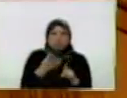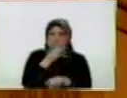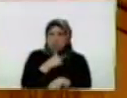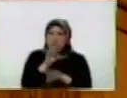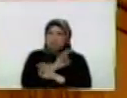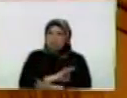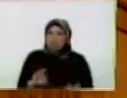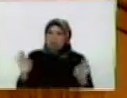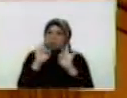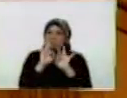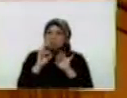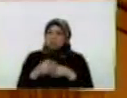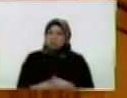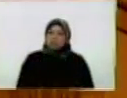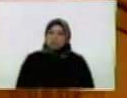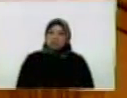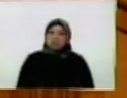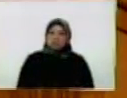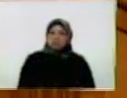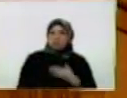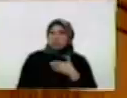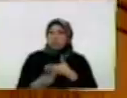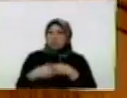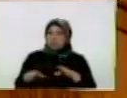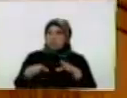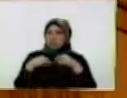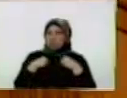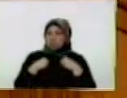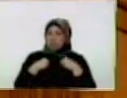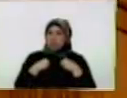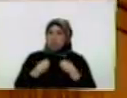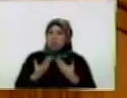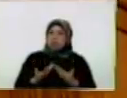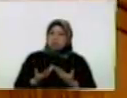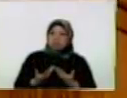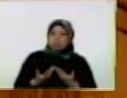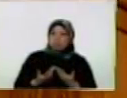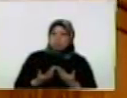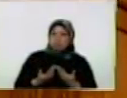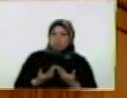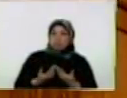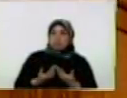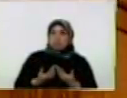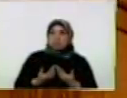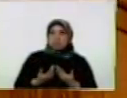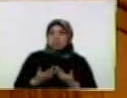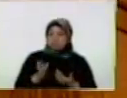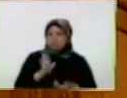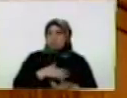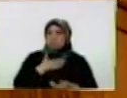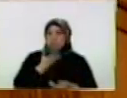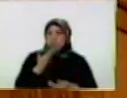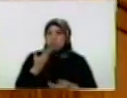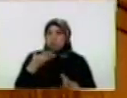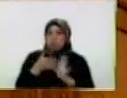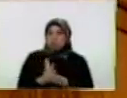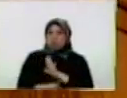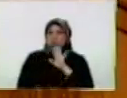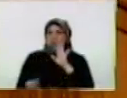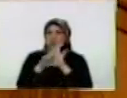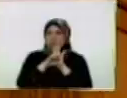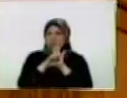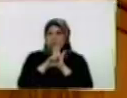¿Por qué no afrontaron el reto? ¿Por qué no lo asumieron? Si se sentían tan capaces y tan